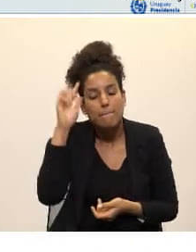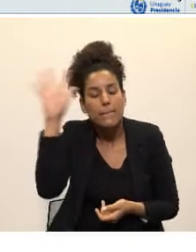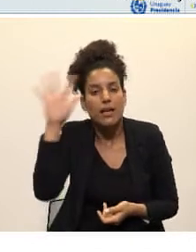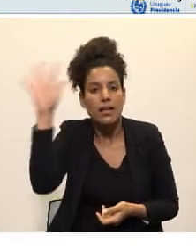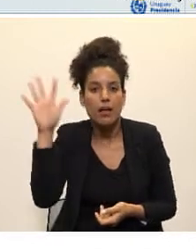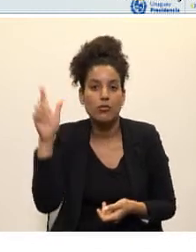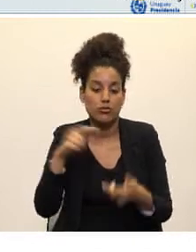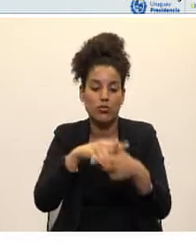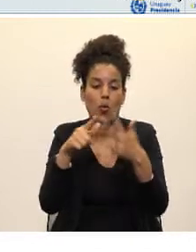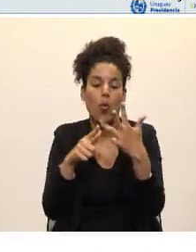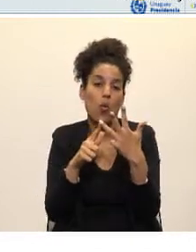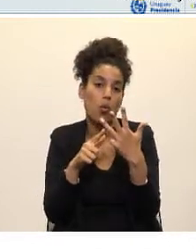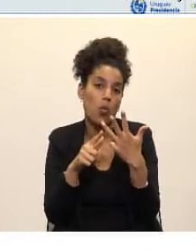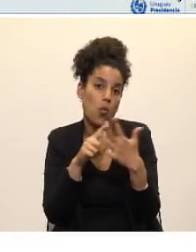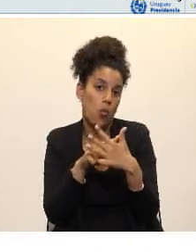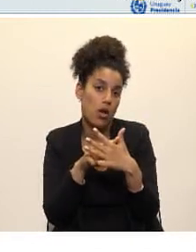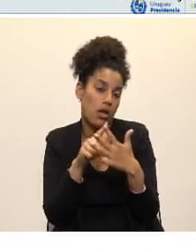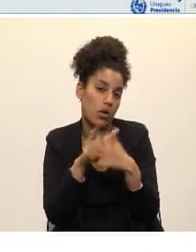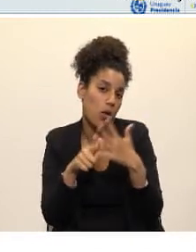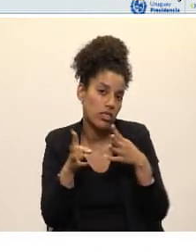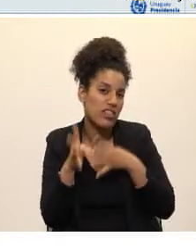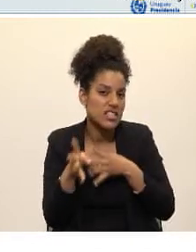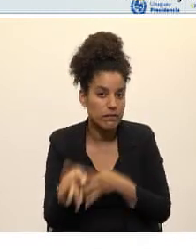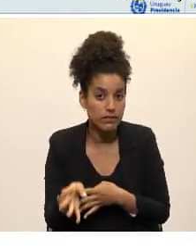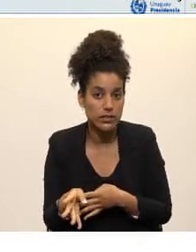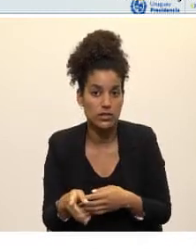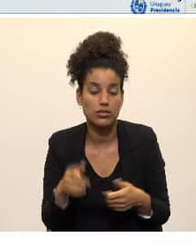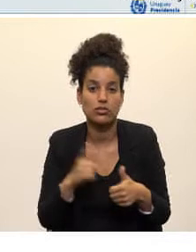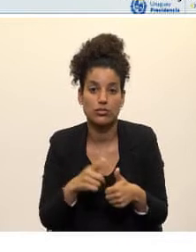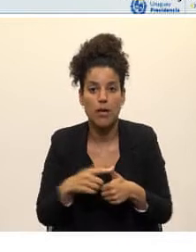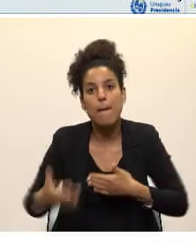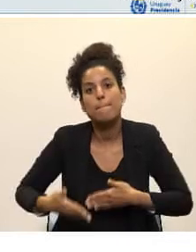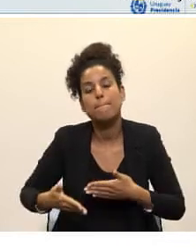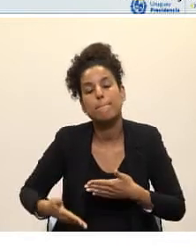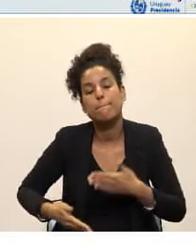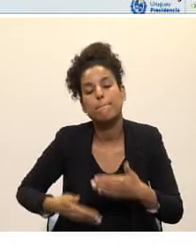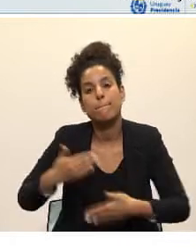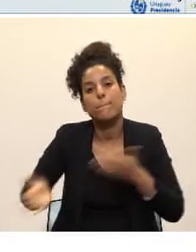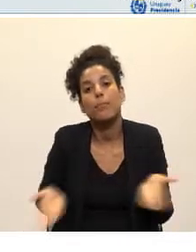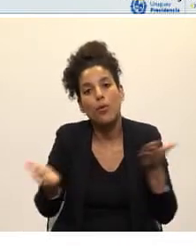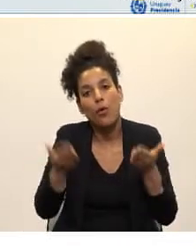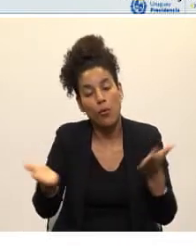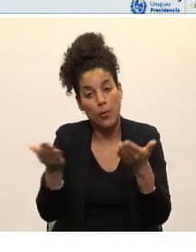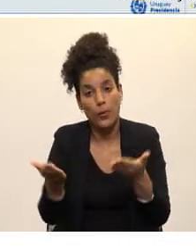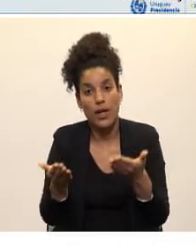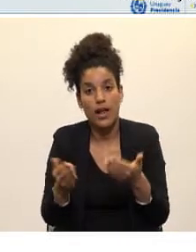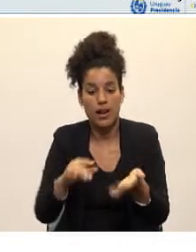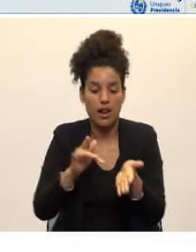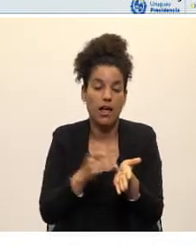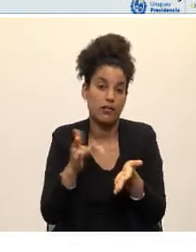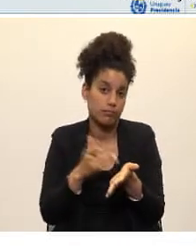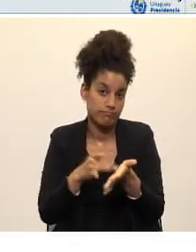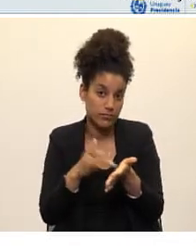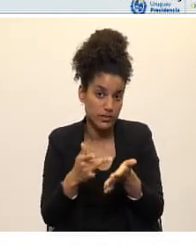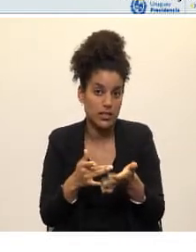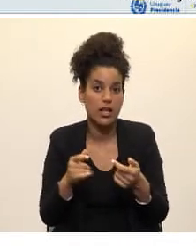menos 4 retos: promover y sostener la alfabetización digital, fortalecer las habilidades docentes,